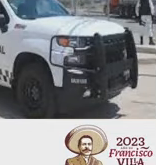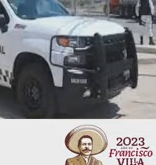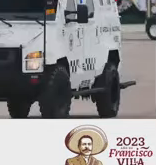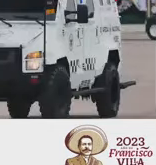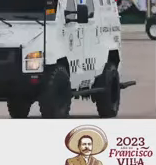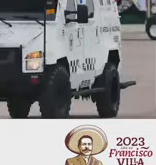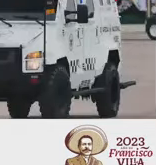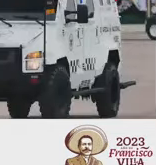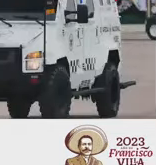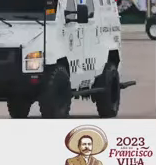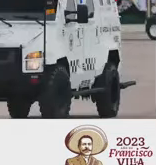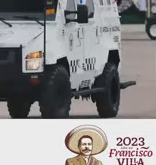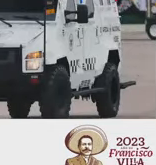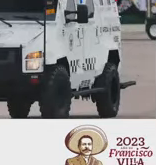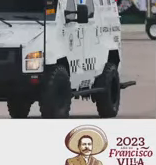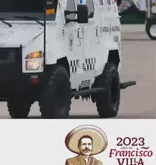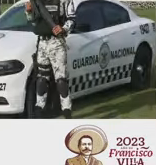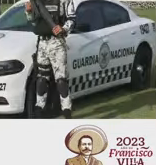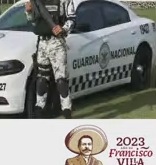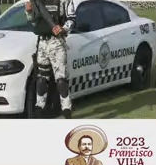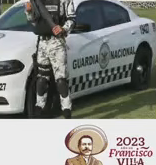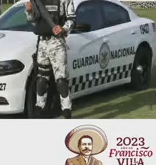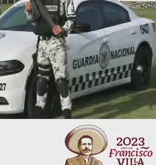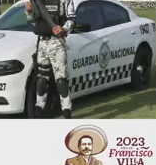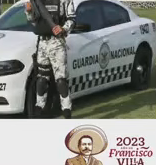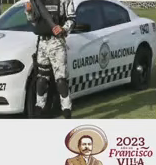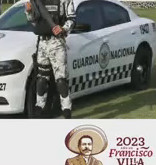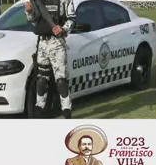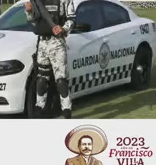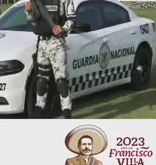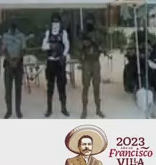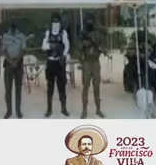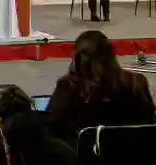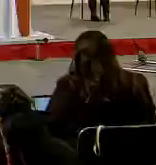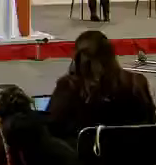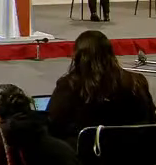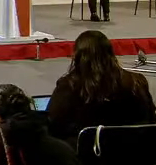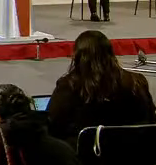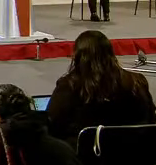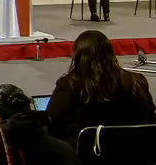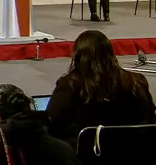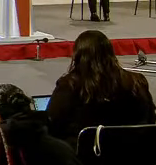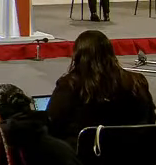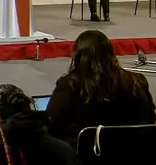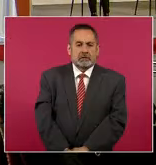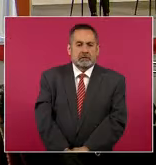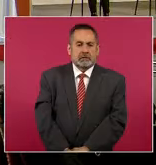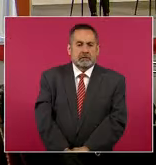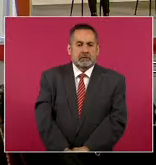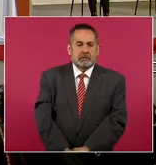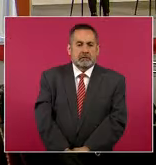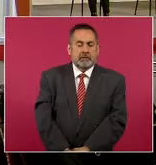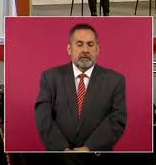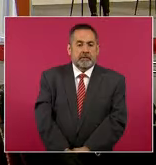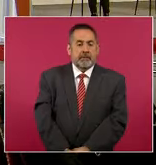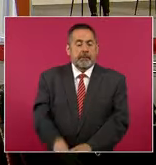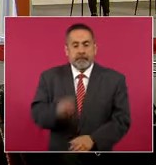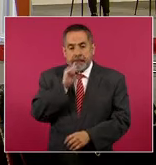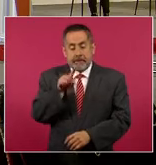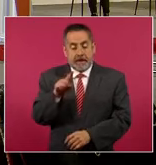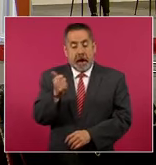ya en este año empezamos operaciones con este batallón en Acapulco. También en